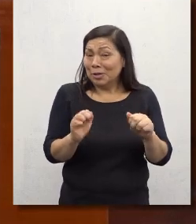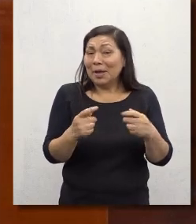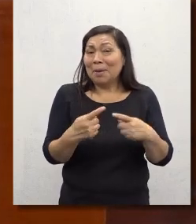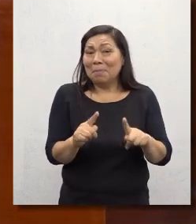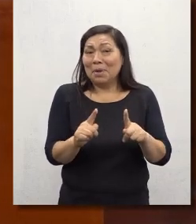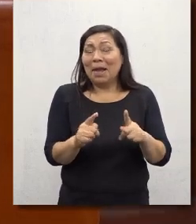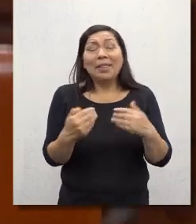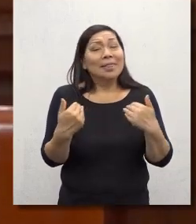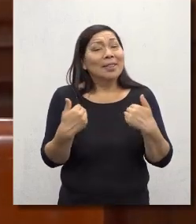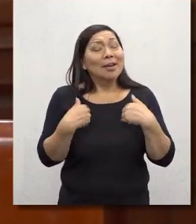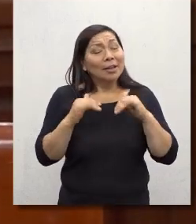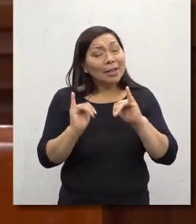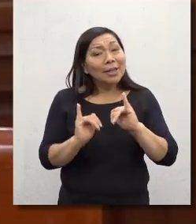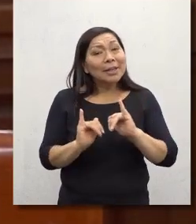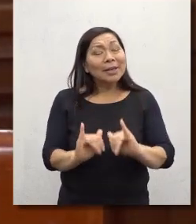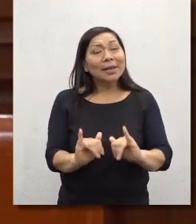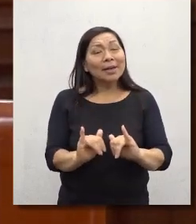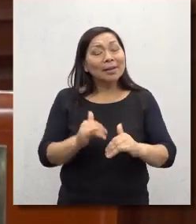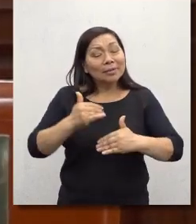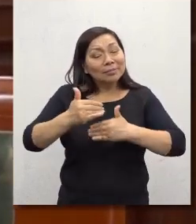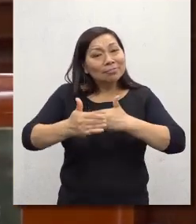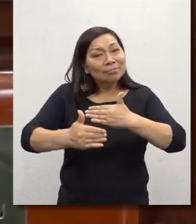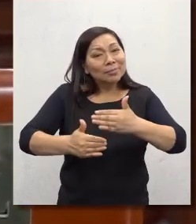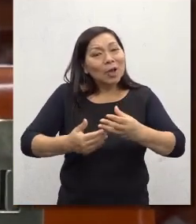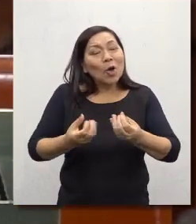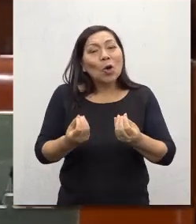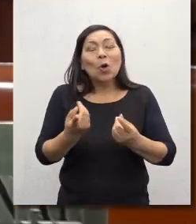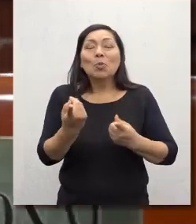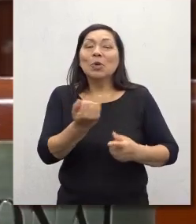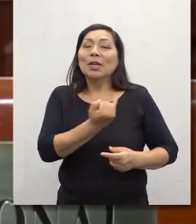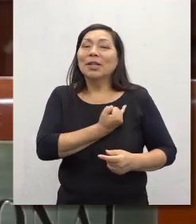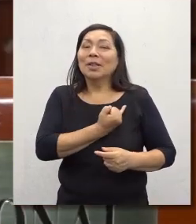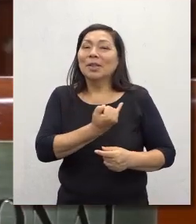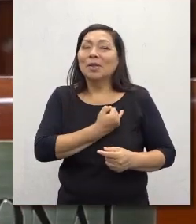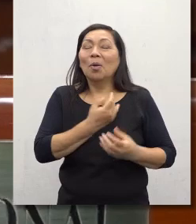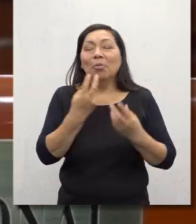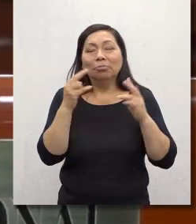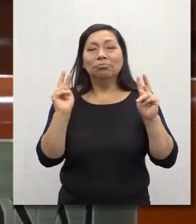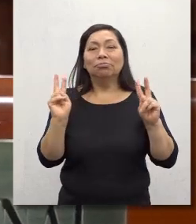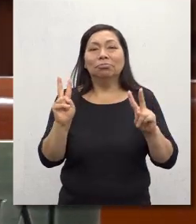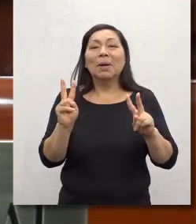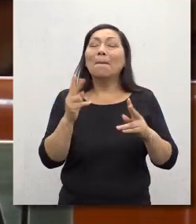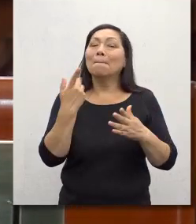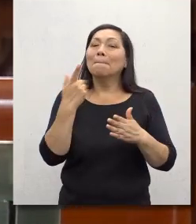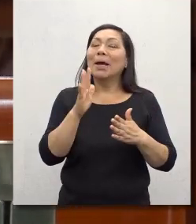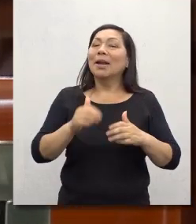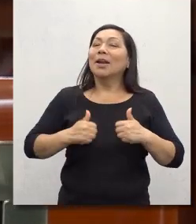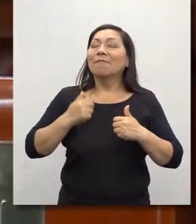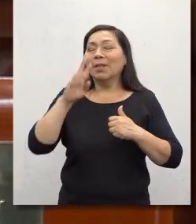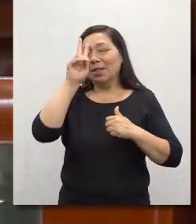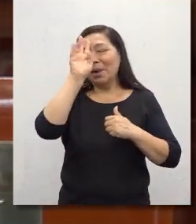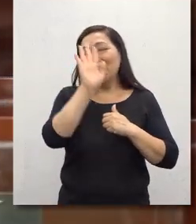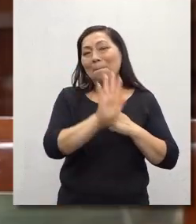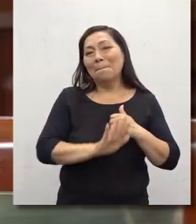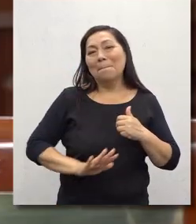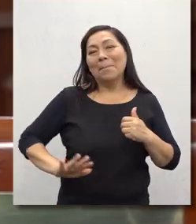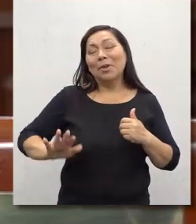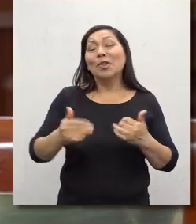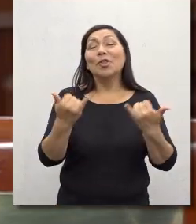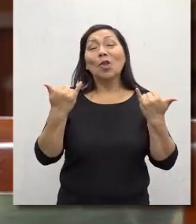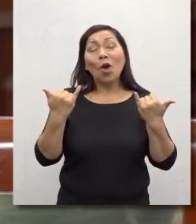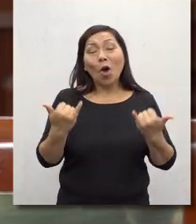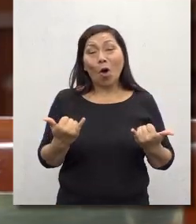permitido mantenernos y seguir considerados como una institución de mucha expectativa para la vida nacional.